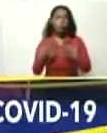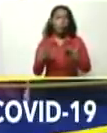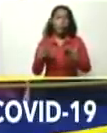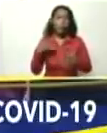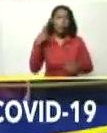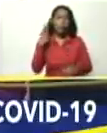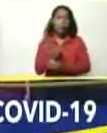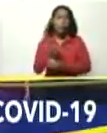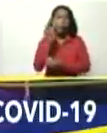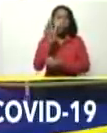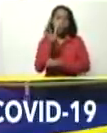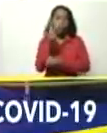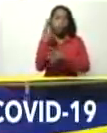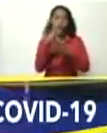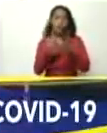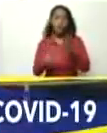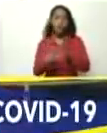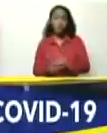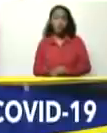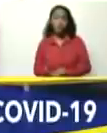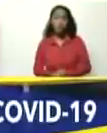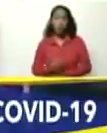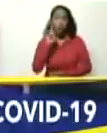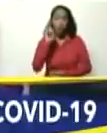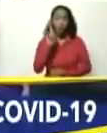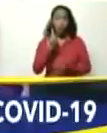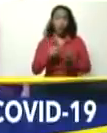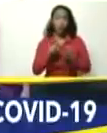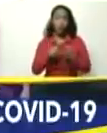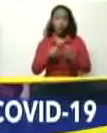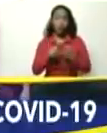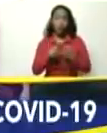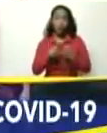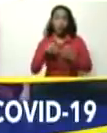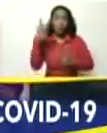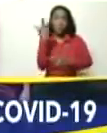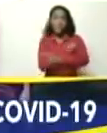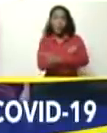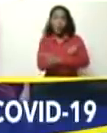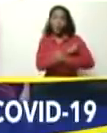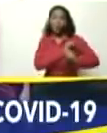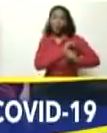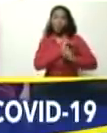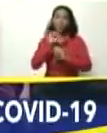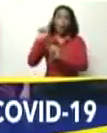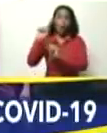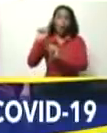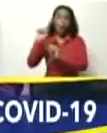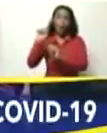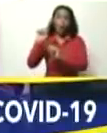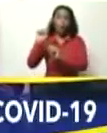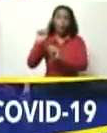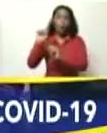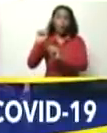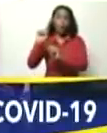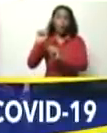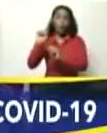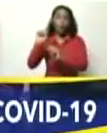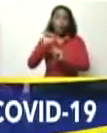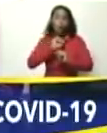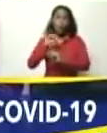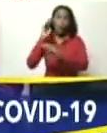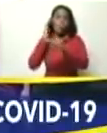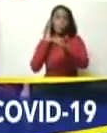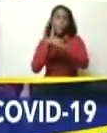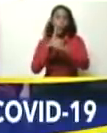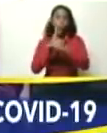den dos variables. Uno, aparezca una vacuna que prevenga, que impida,